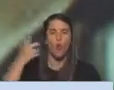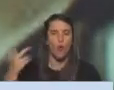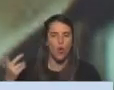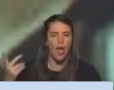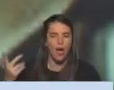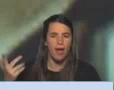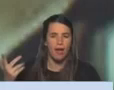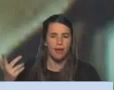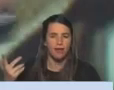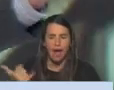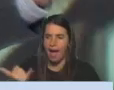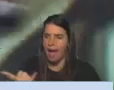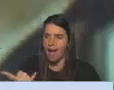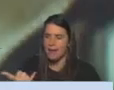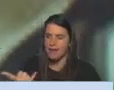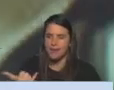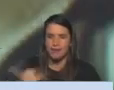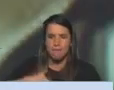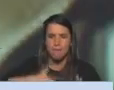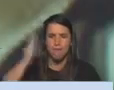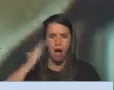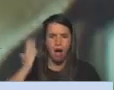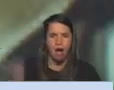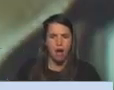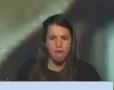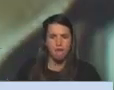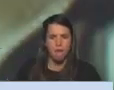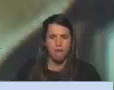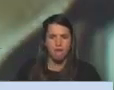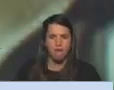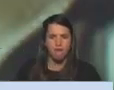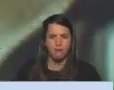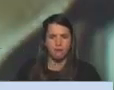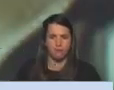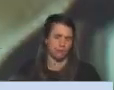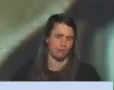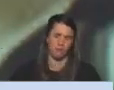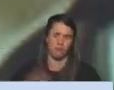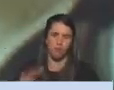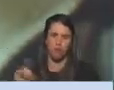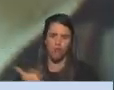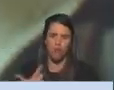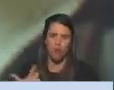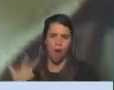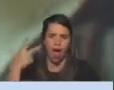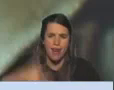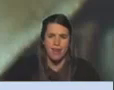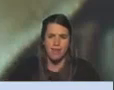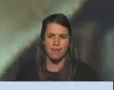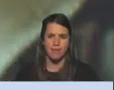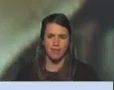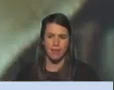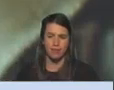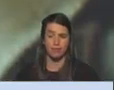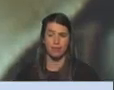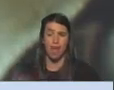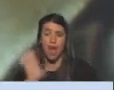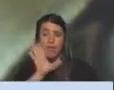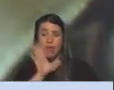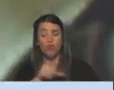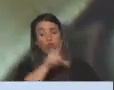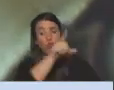frente al semejante no tiene límites, no tiene límites. En Estados Unidos no solamente la